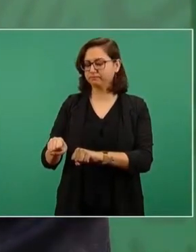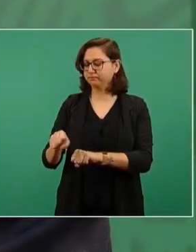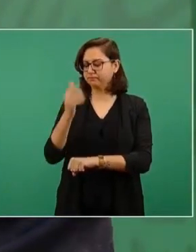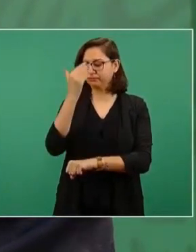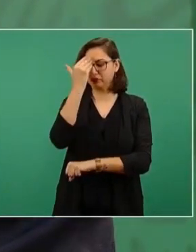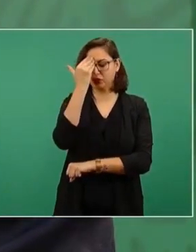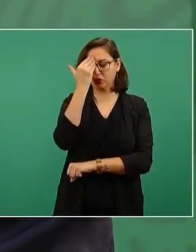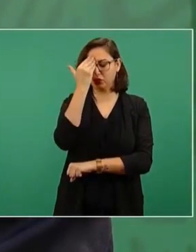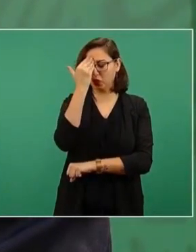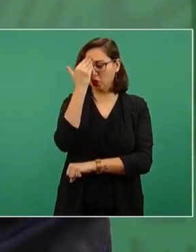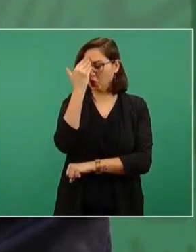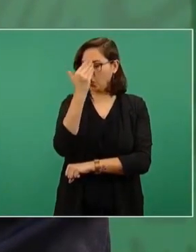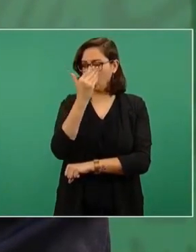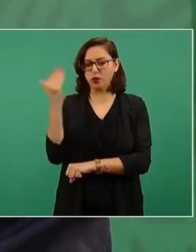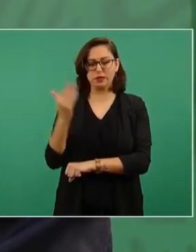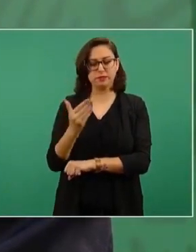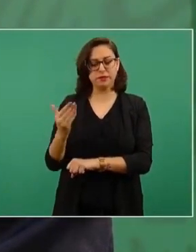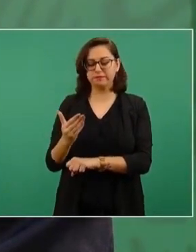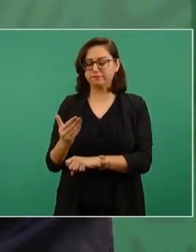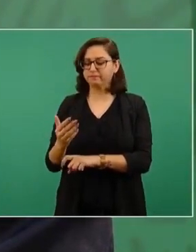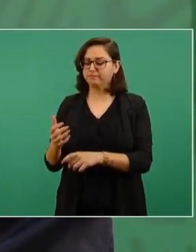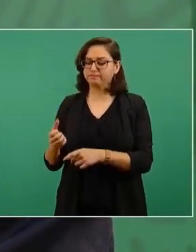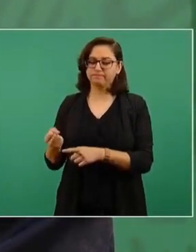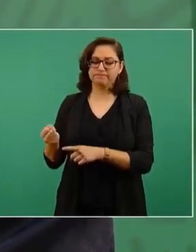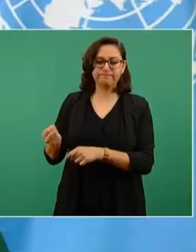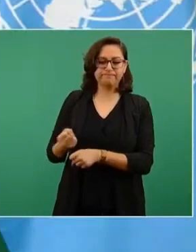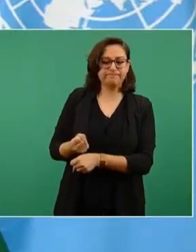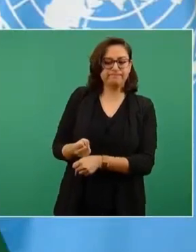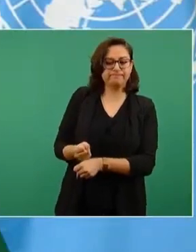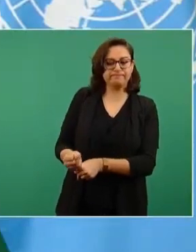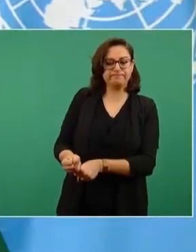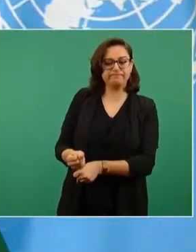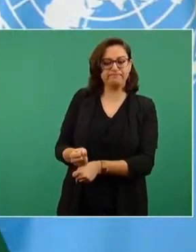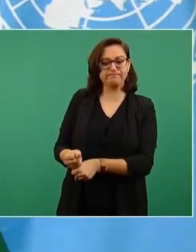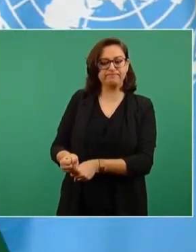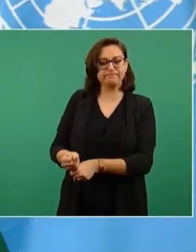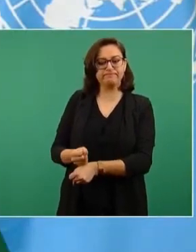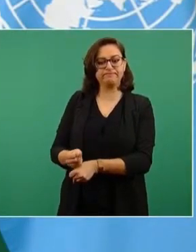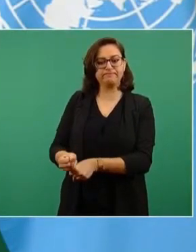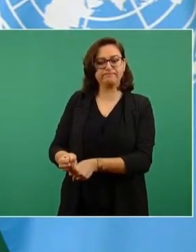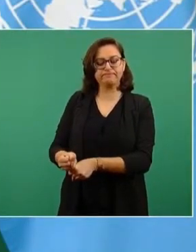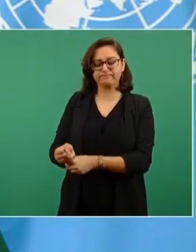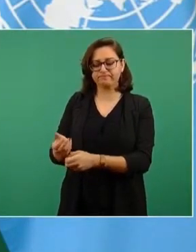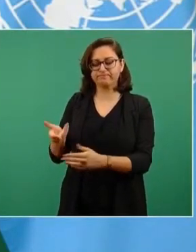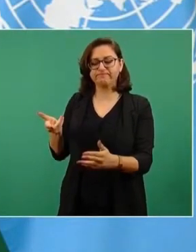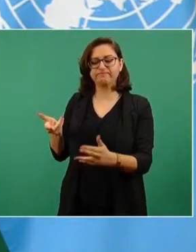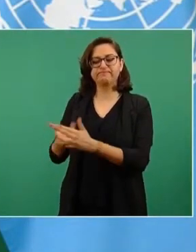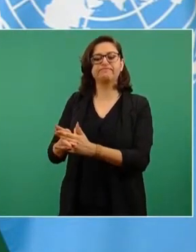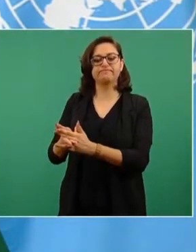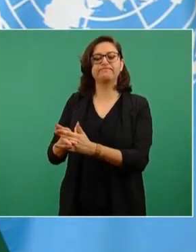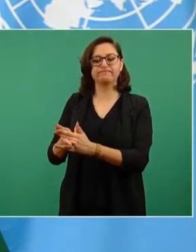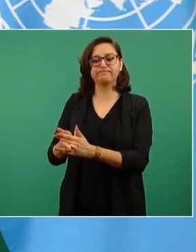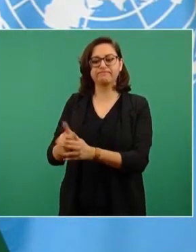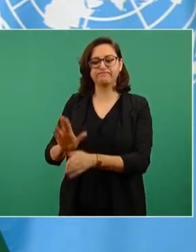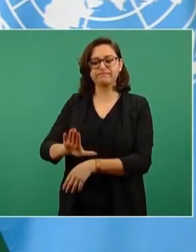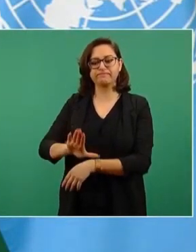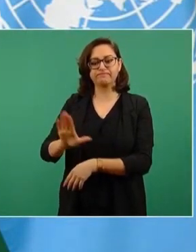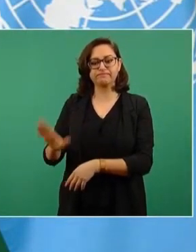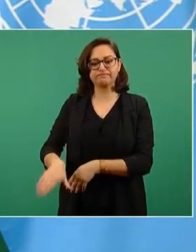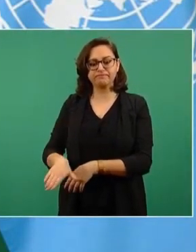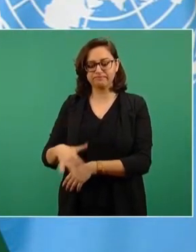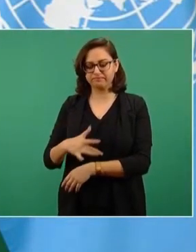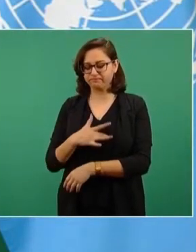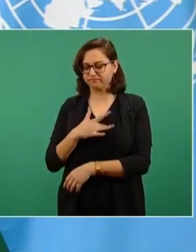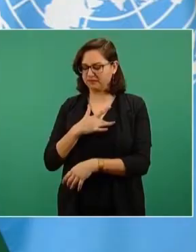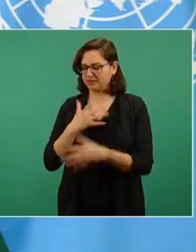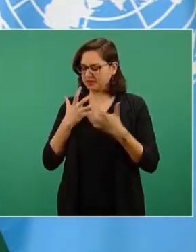tratada y asesinada es un hecho que nos llena de pena de dolor y de